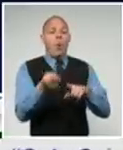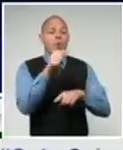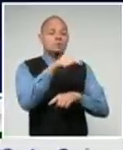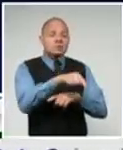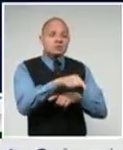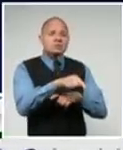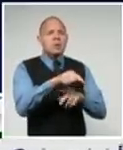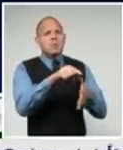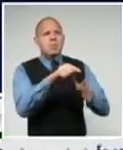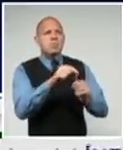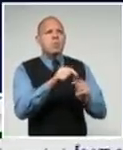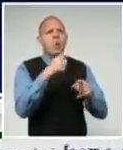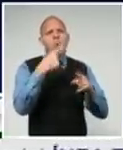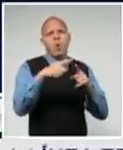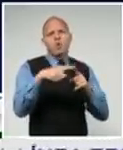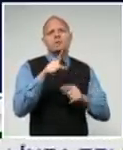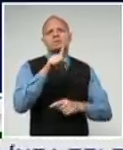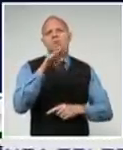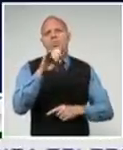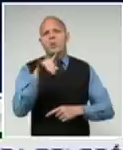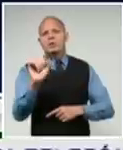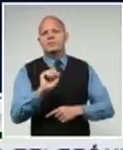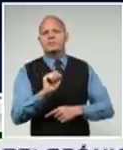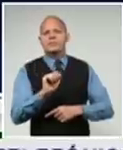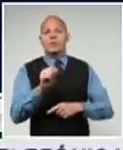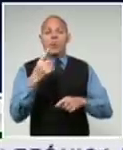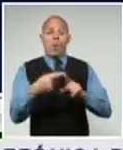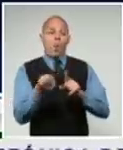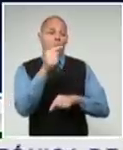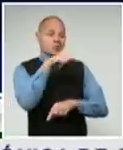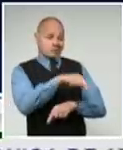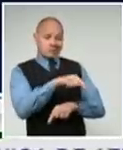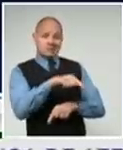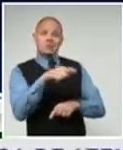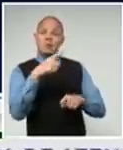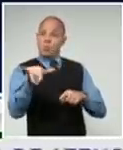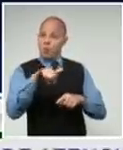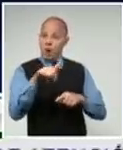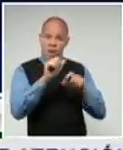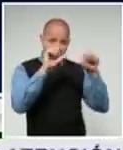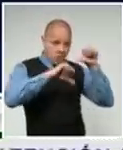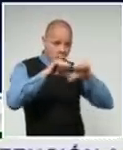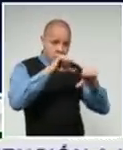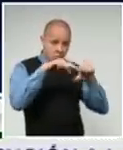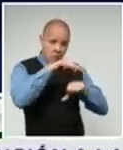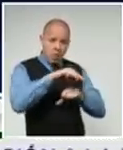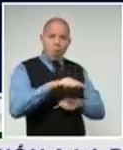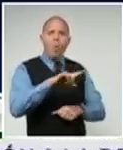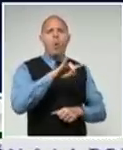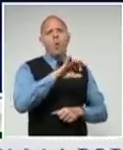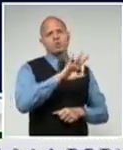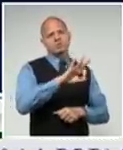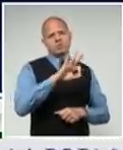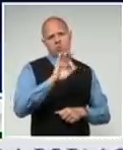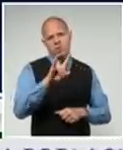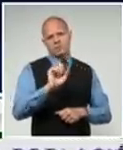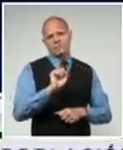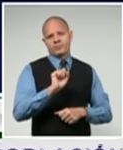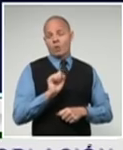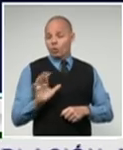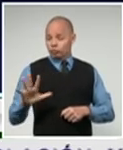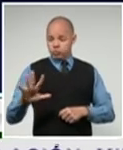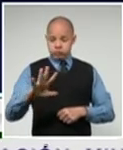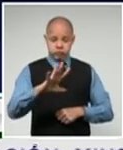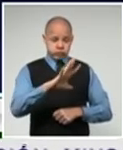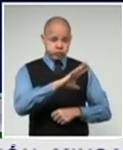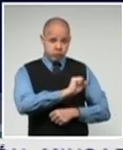109. Y en el Centro de Ingeniería Genética y Biotecnología, 89. Como resultado del estudio,